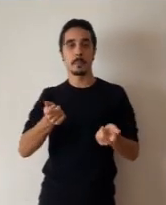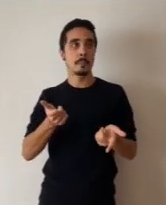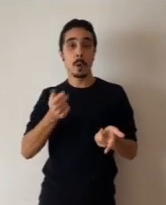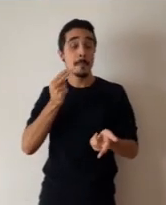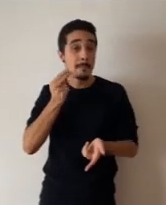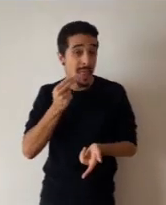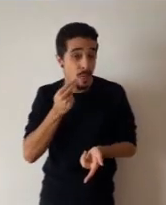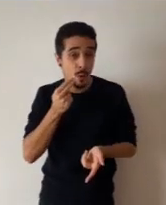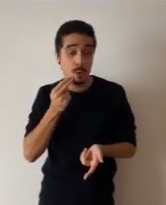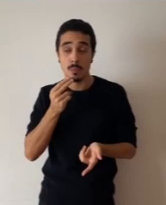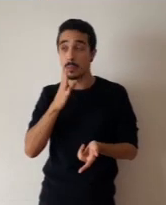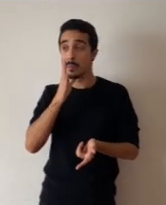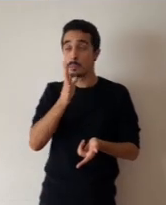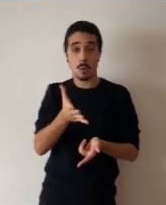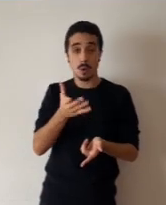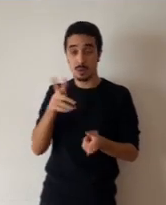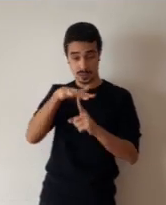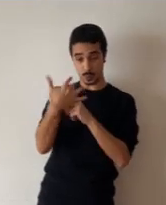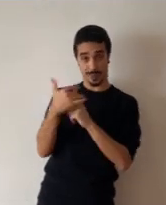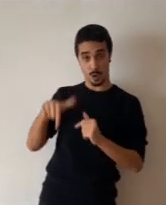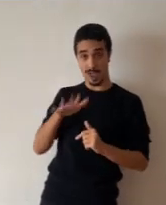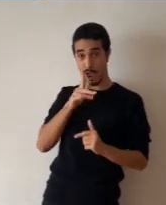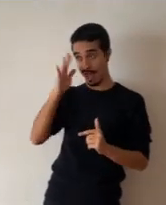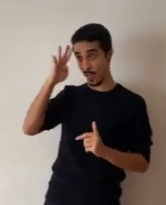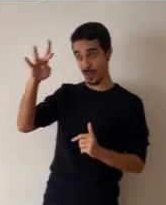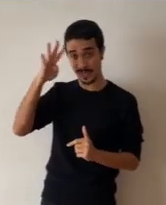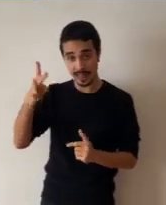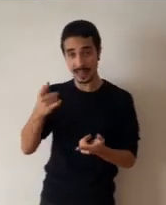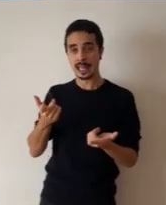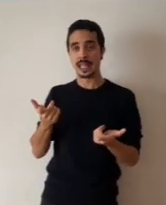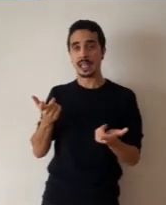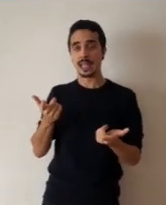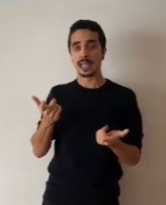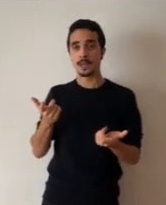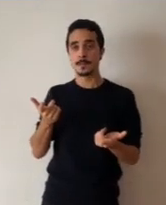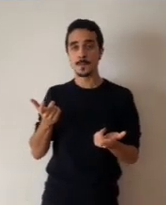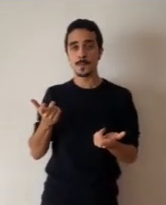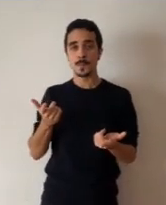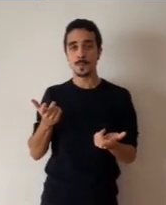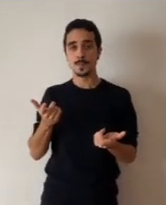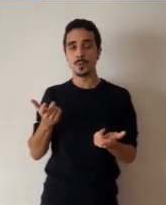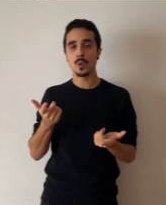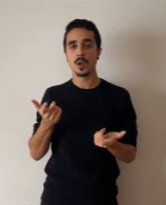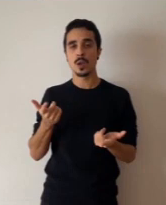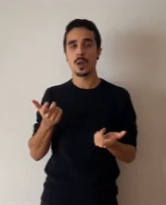a un ingreso. Pero el miedo por todo lo que está pasando ahora mismo el adolescente, que